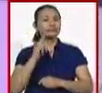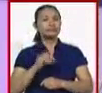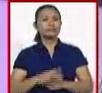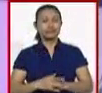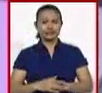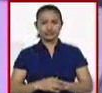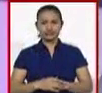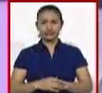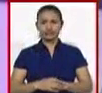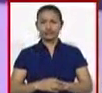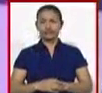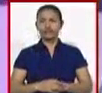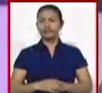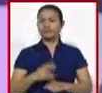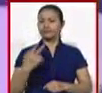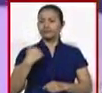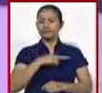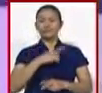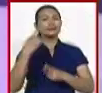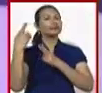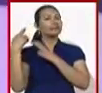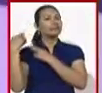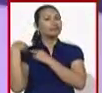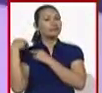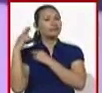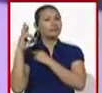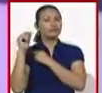bajo nuestra tuición. No podemos